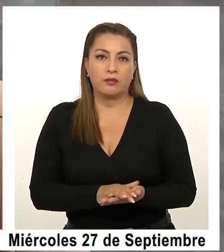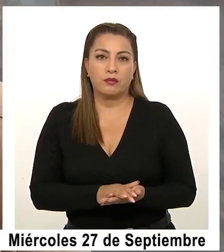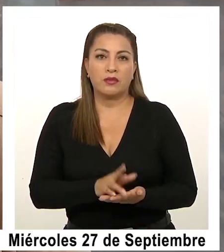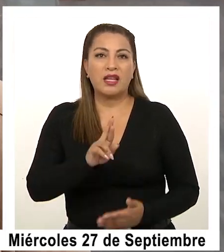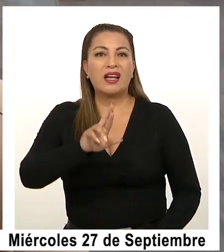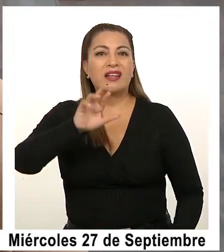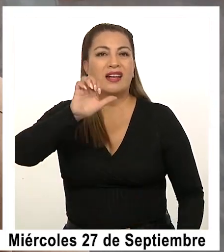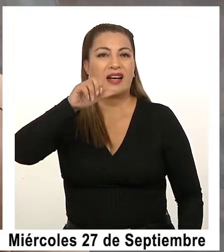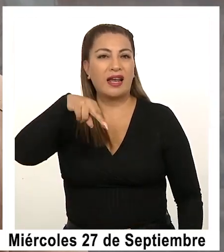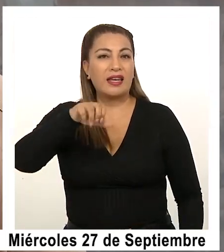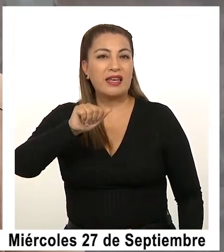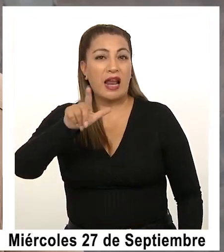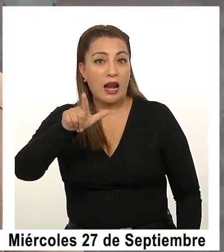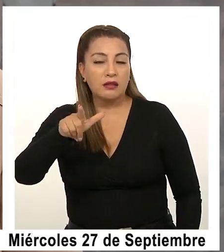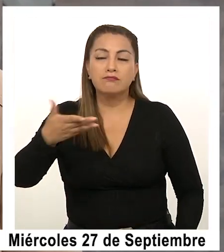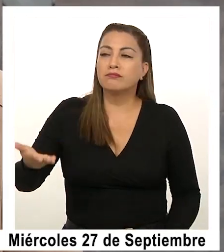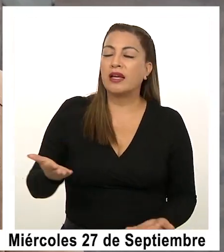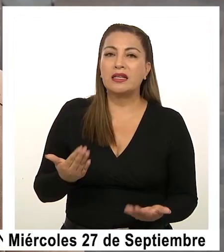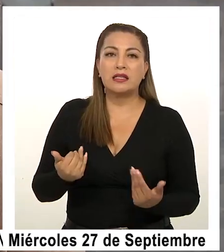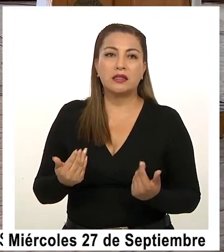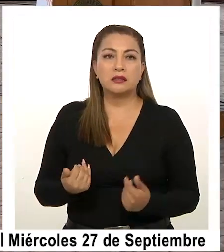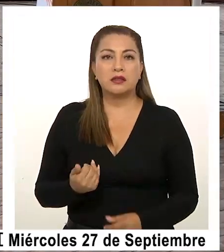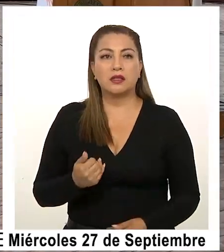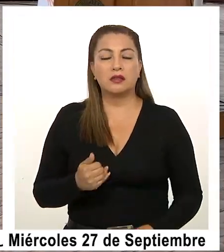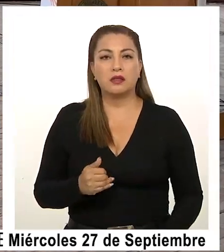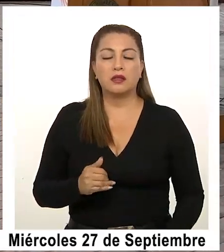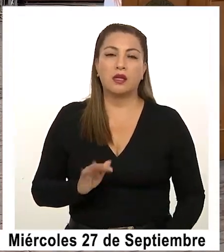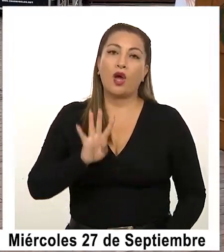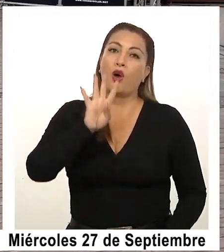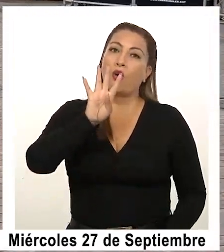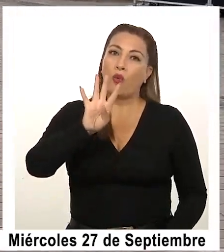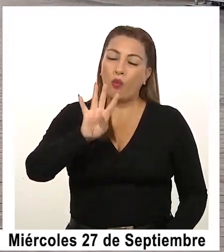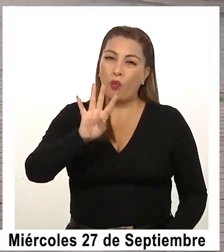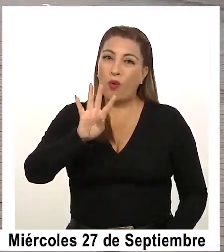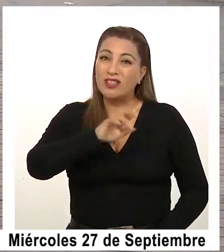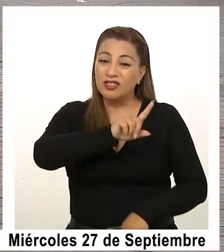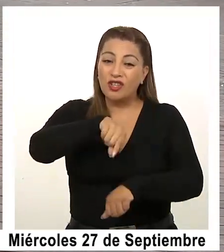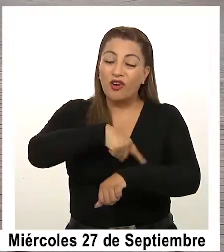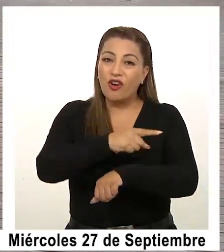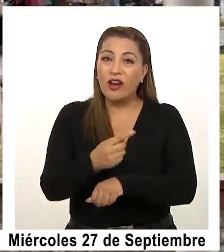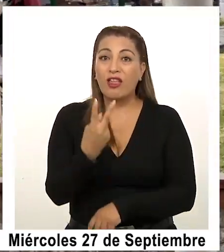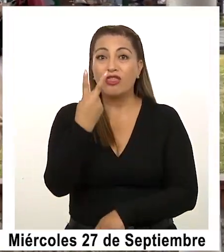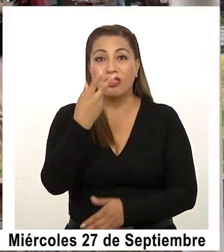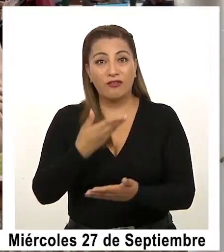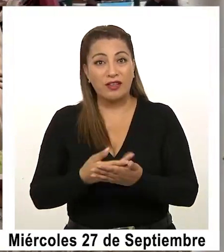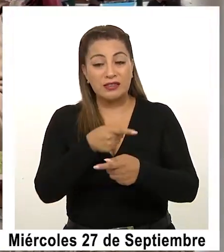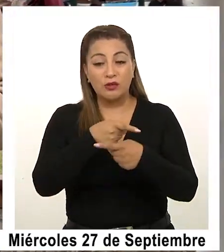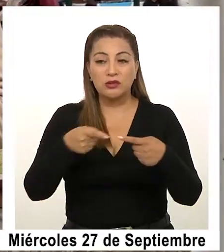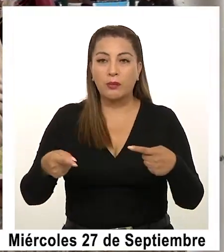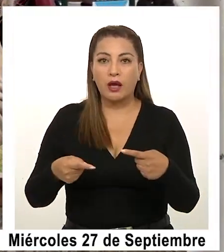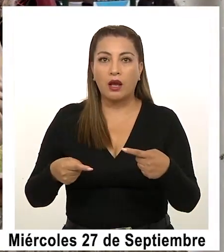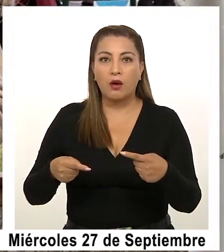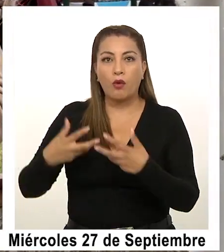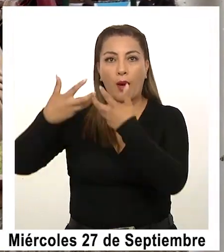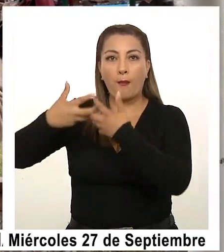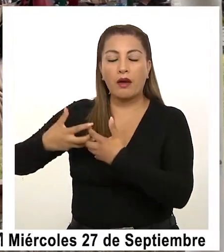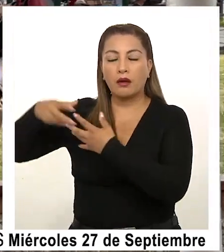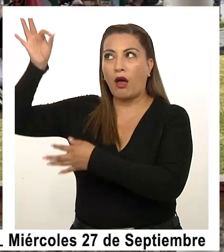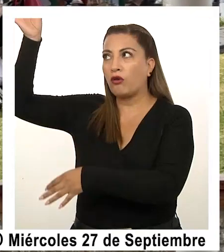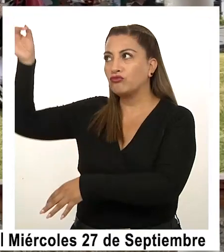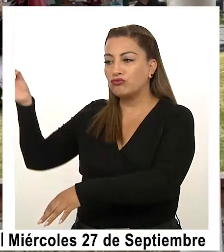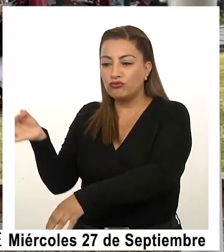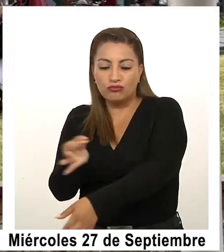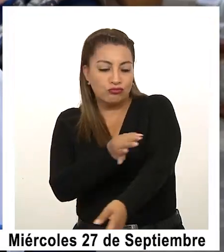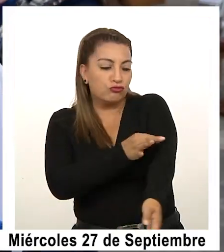renales que requieren de estar a lo menos 4 horas, 2 veces a la semana vinculada a una máquina para poder tener una sobrevida y una sobrevida